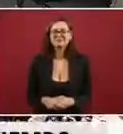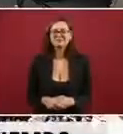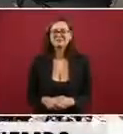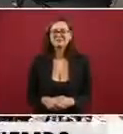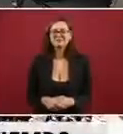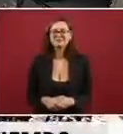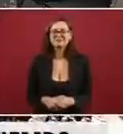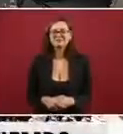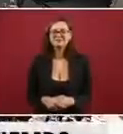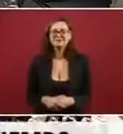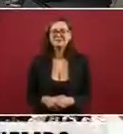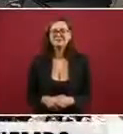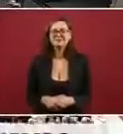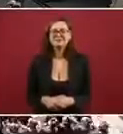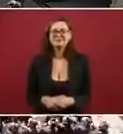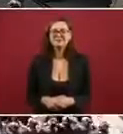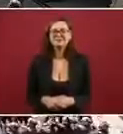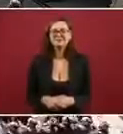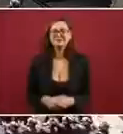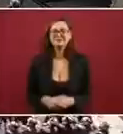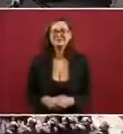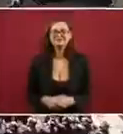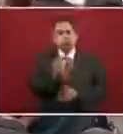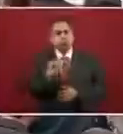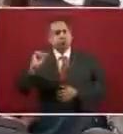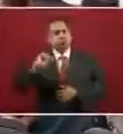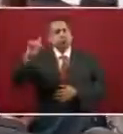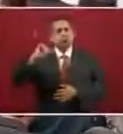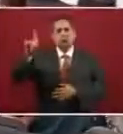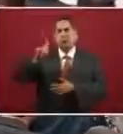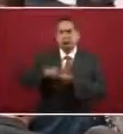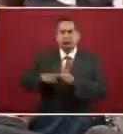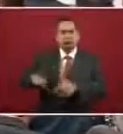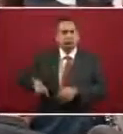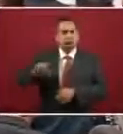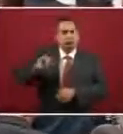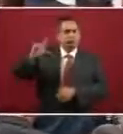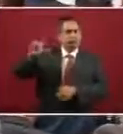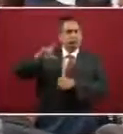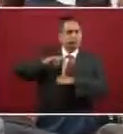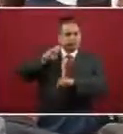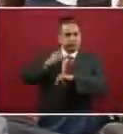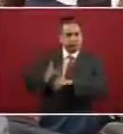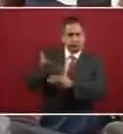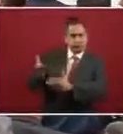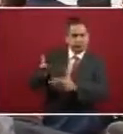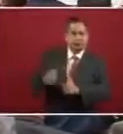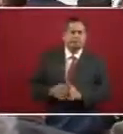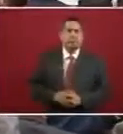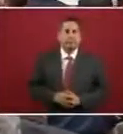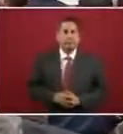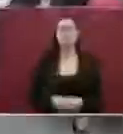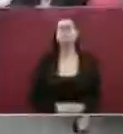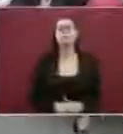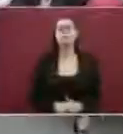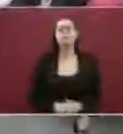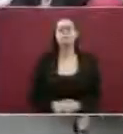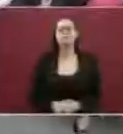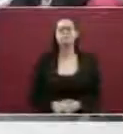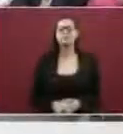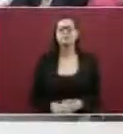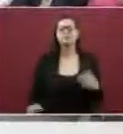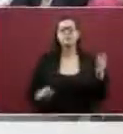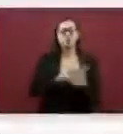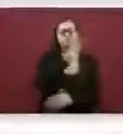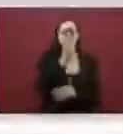no era el primer informe, como legalmente lo es. Fue calificado como el tercer informe al pueblo de México. El primero fue